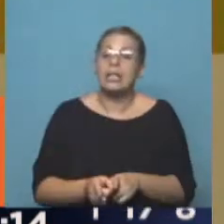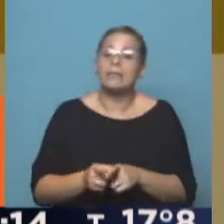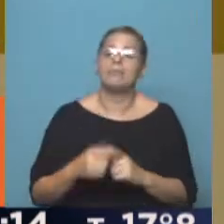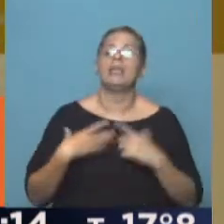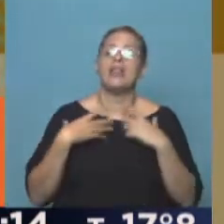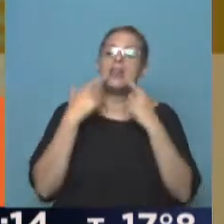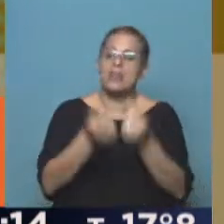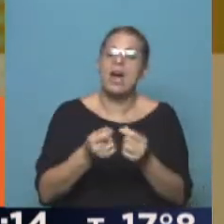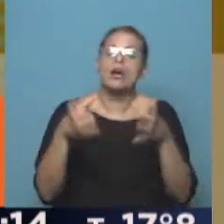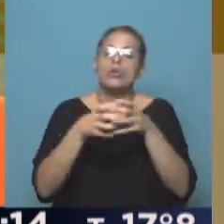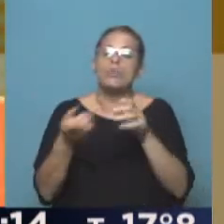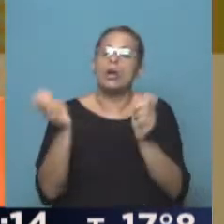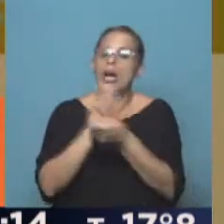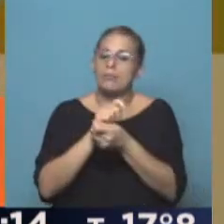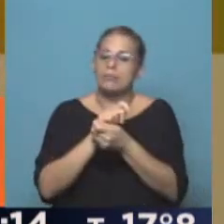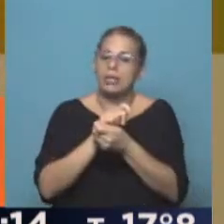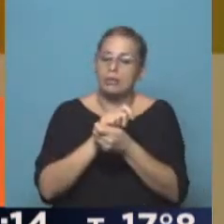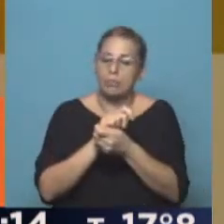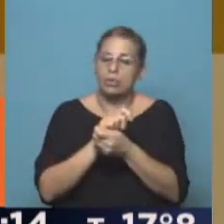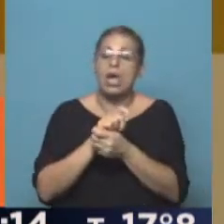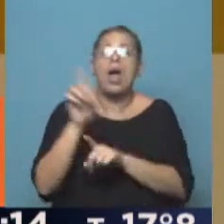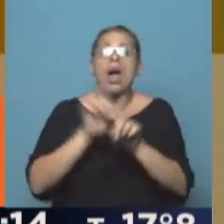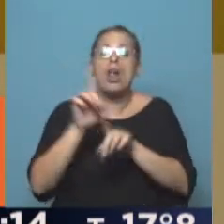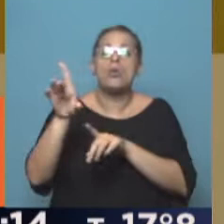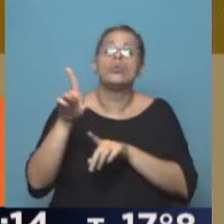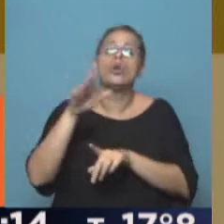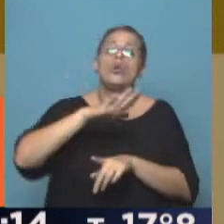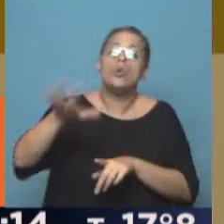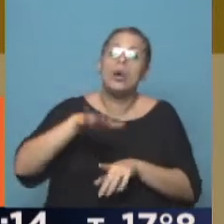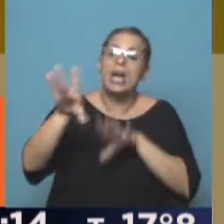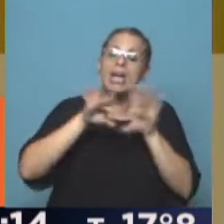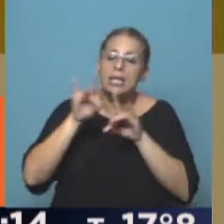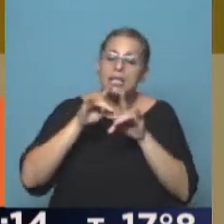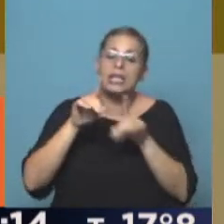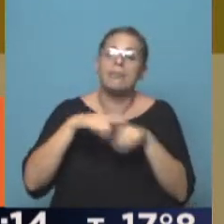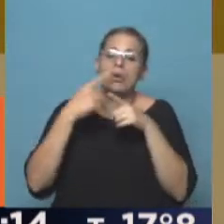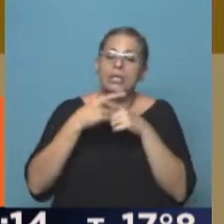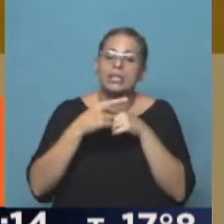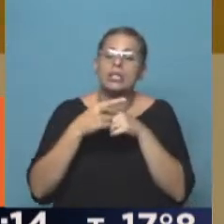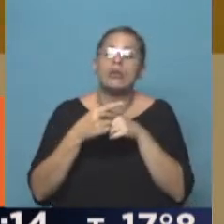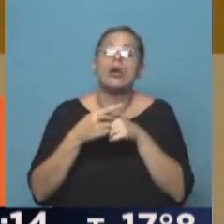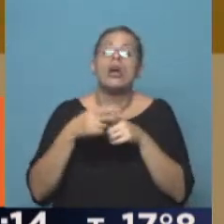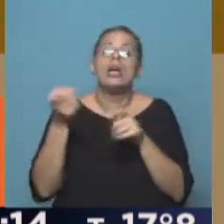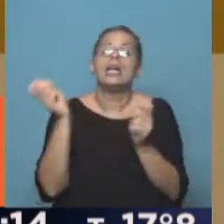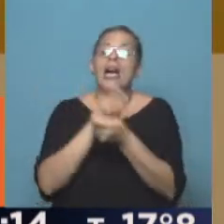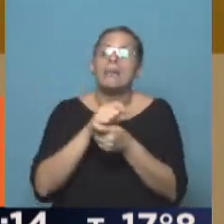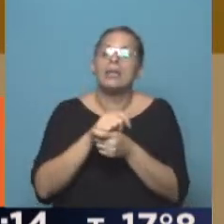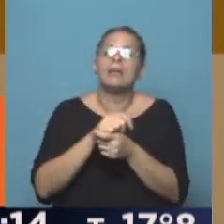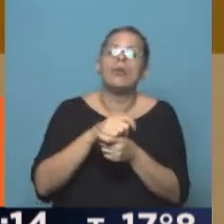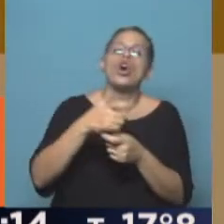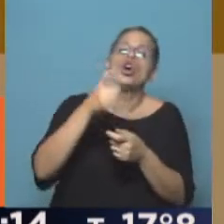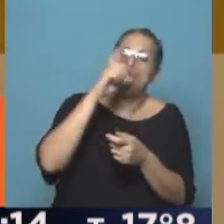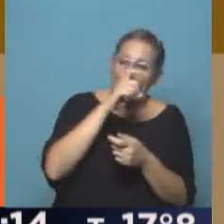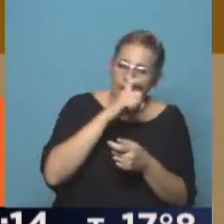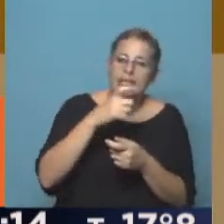cambiemos en todos lados hay lugares donde el eje político de cambiemos es indudablemente el radicalismo en corrientes en mendoza